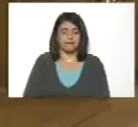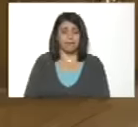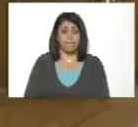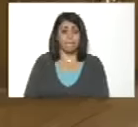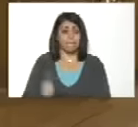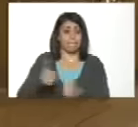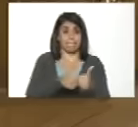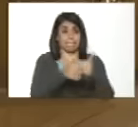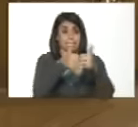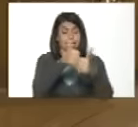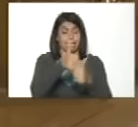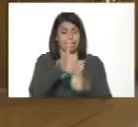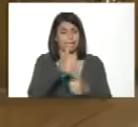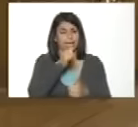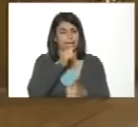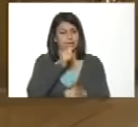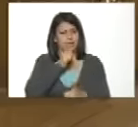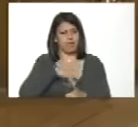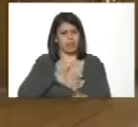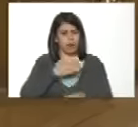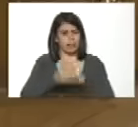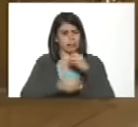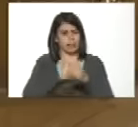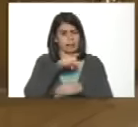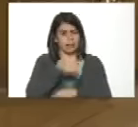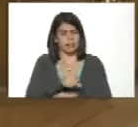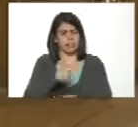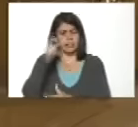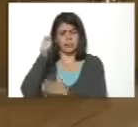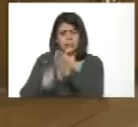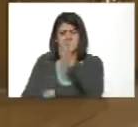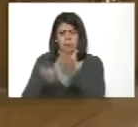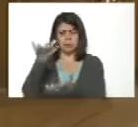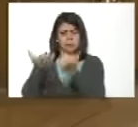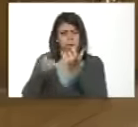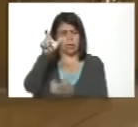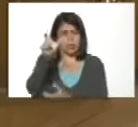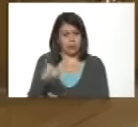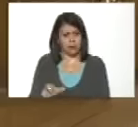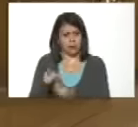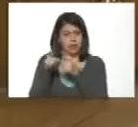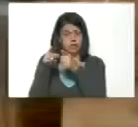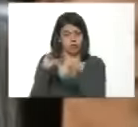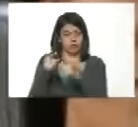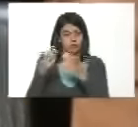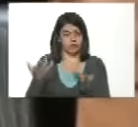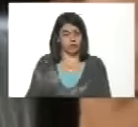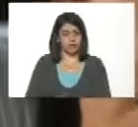¿Qué perseguido político puede ser alguien que es capaz de prenderle candela a un ser humano?